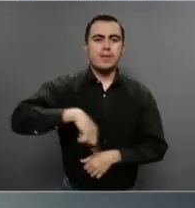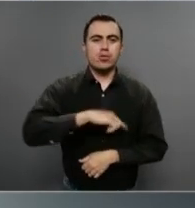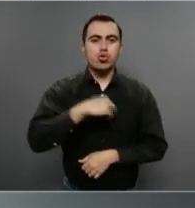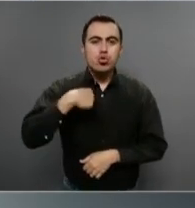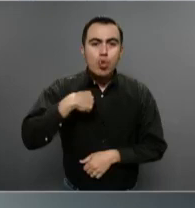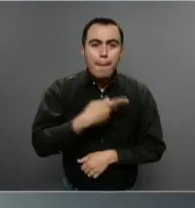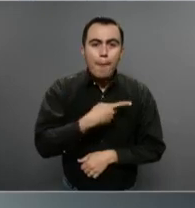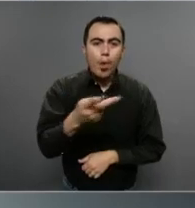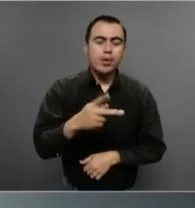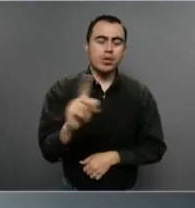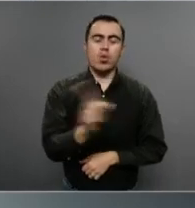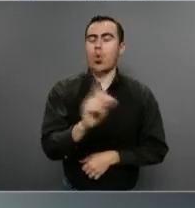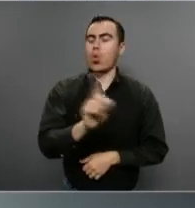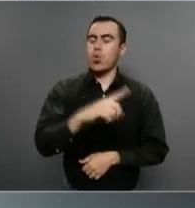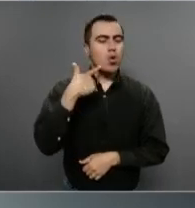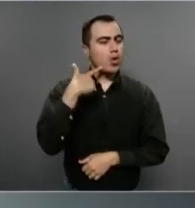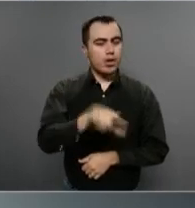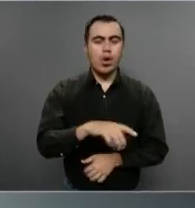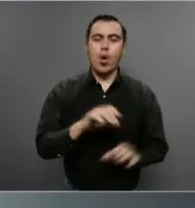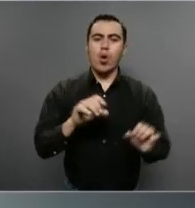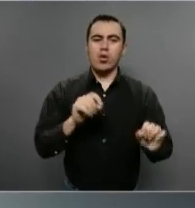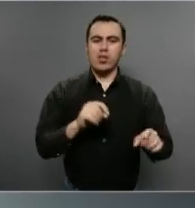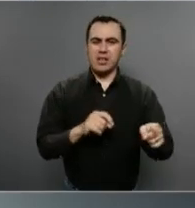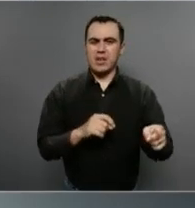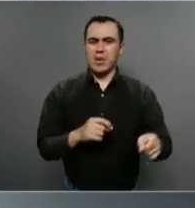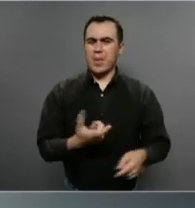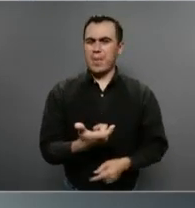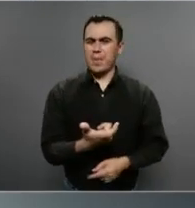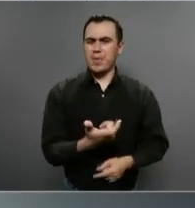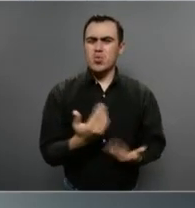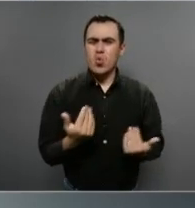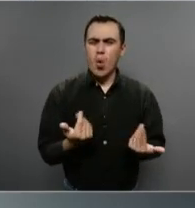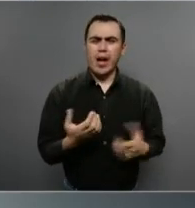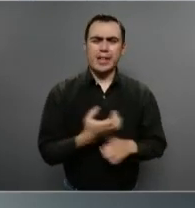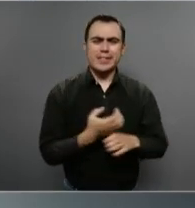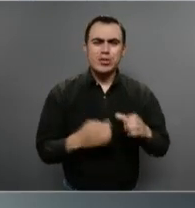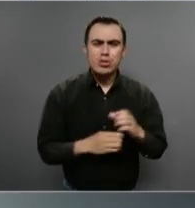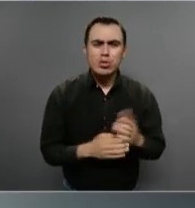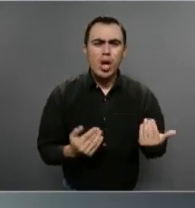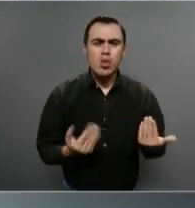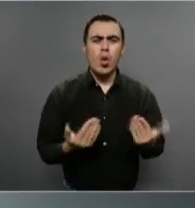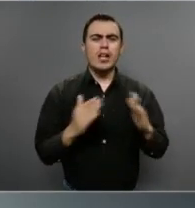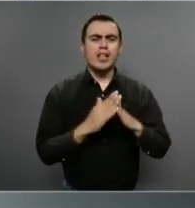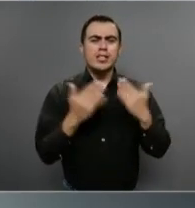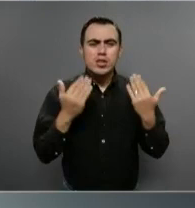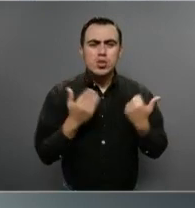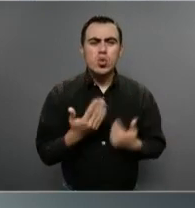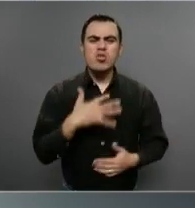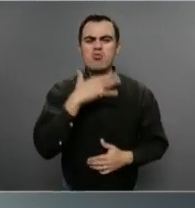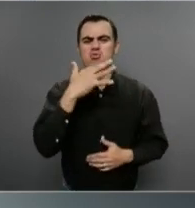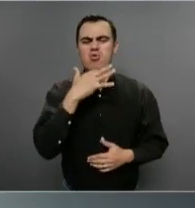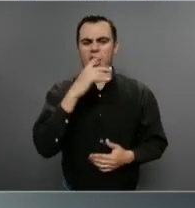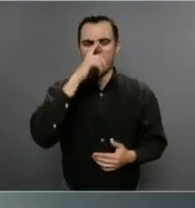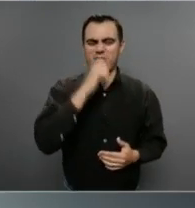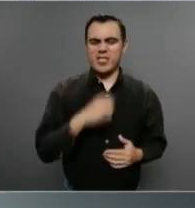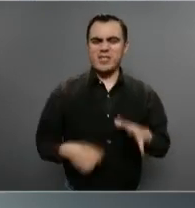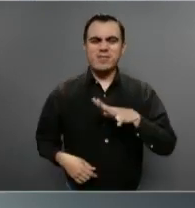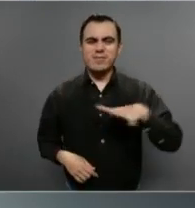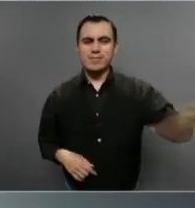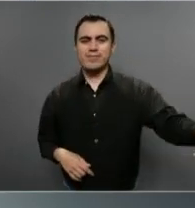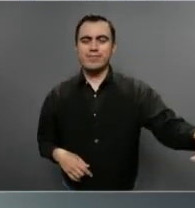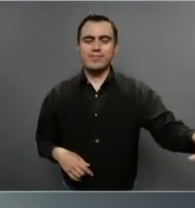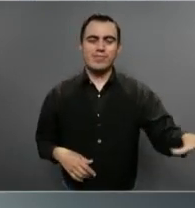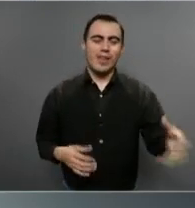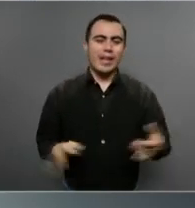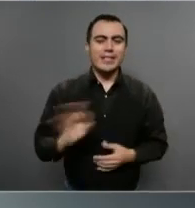Adela Cortina lo que nos invita es a hacer una reflexión en ese sentido. ¿Por qué no quiero lo pobre? ¿Por qué creo que los pobres todos son buenos como Pedro